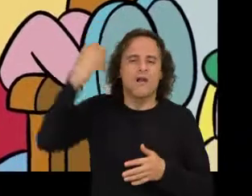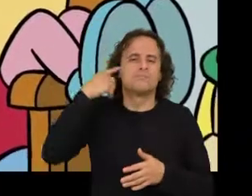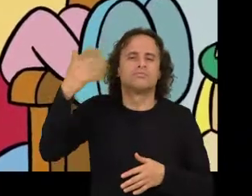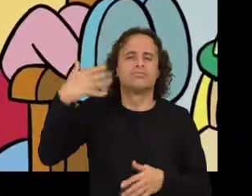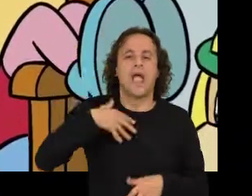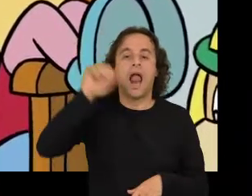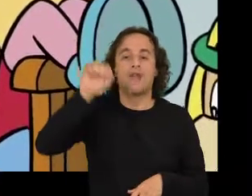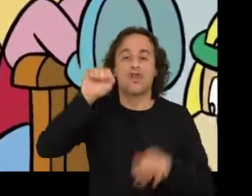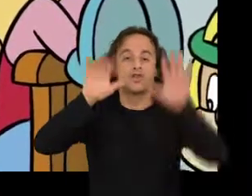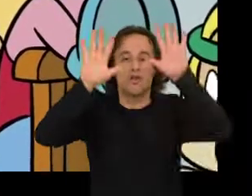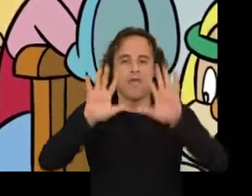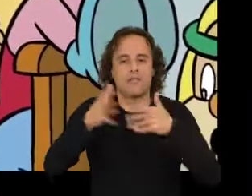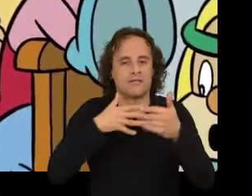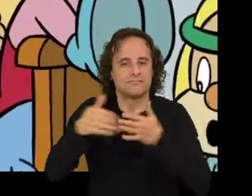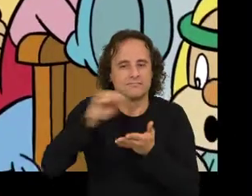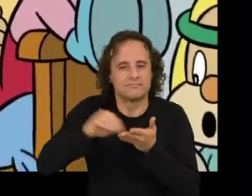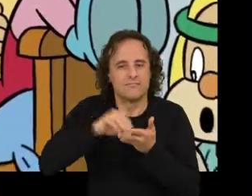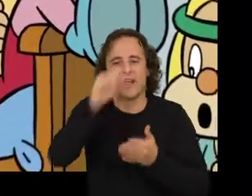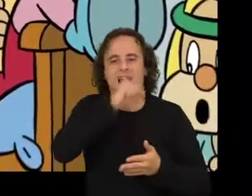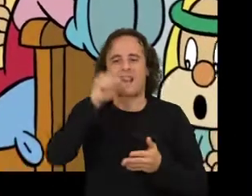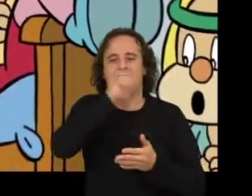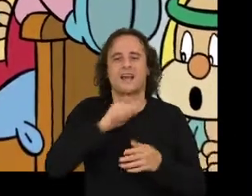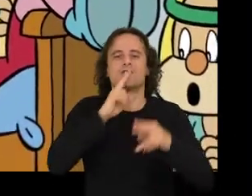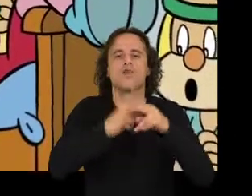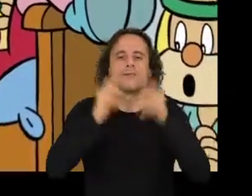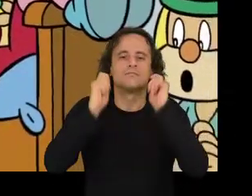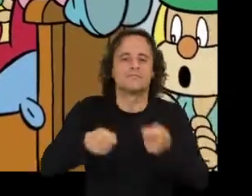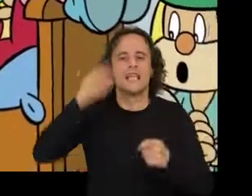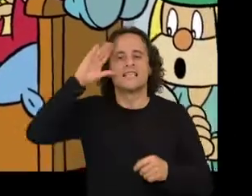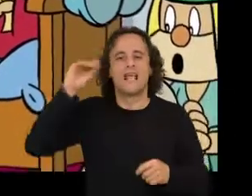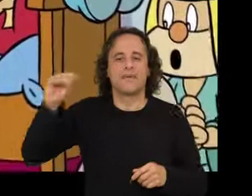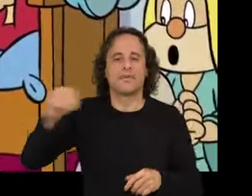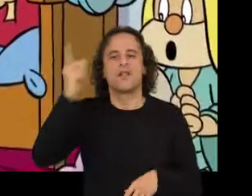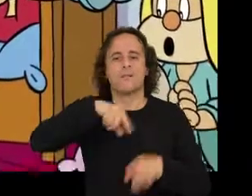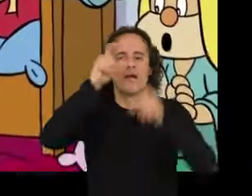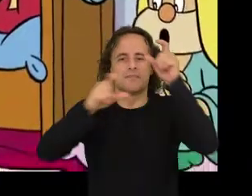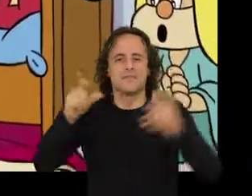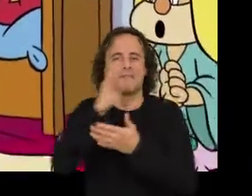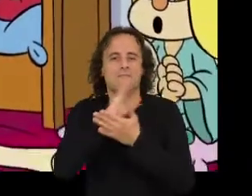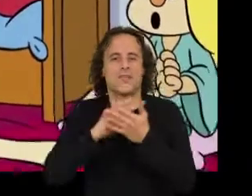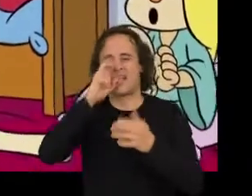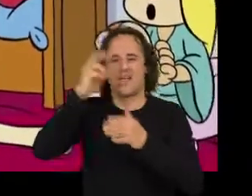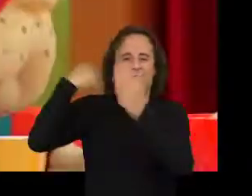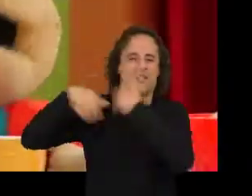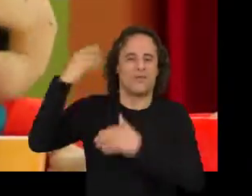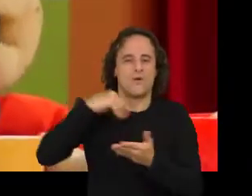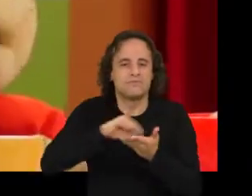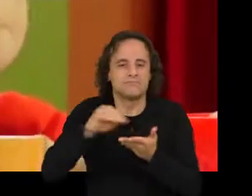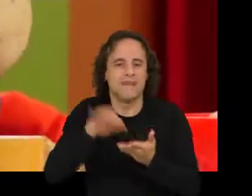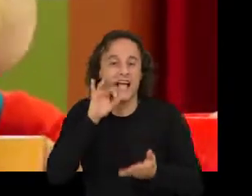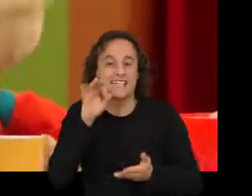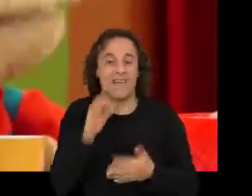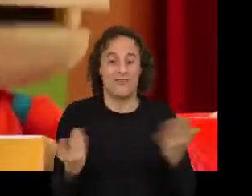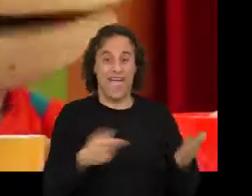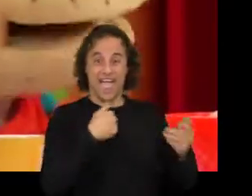monarca castellano don Alfonso X, llamado el Sabio, y muchos otros poetas de aquellos tiempos. A mí también